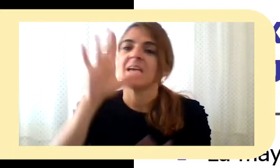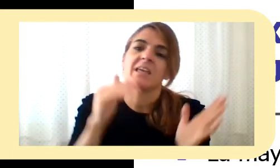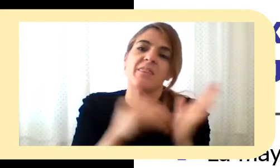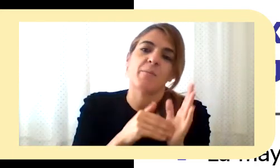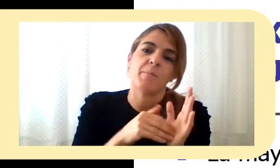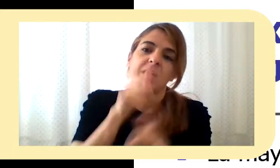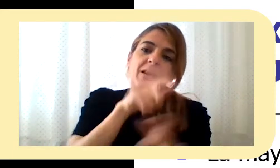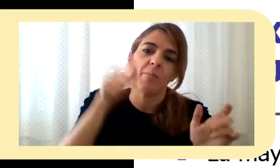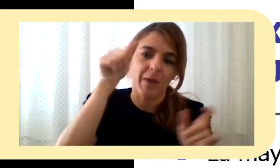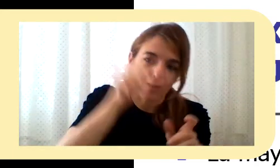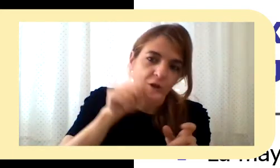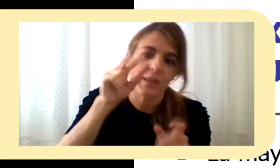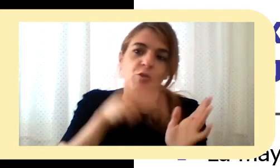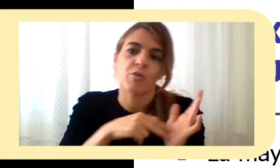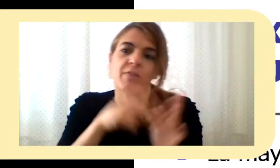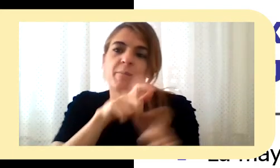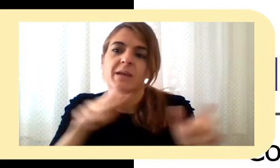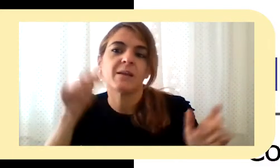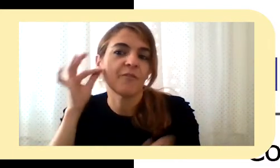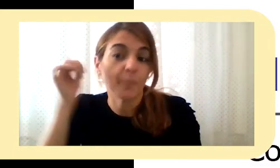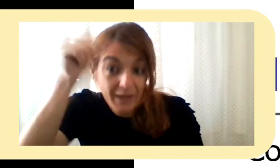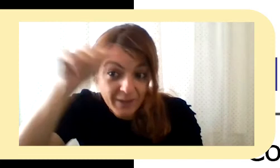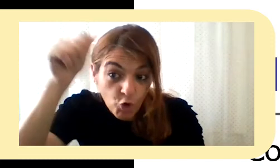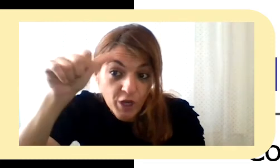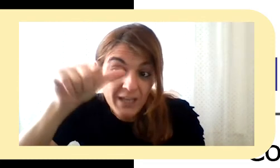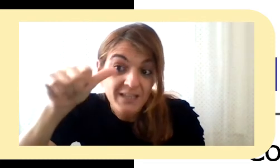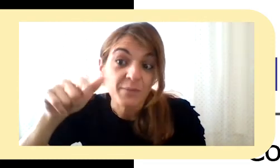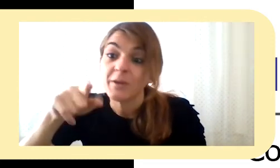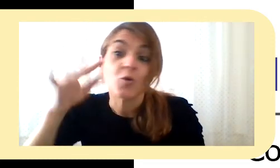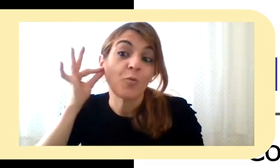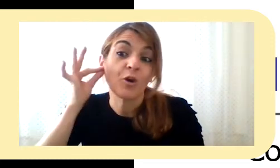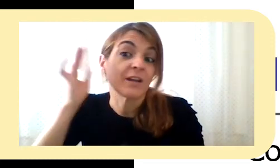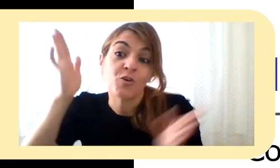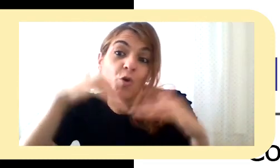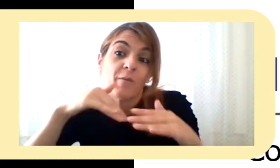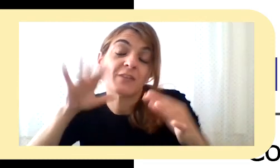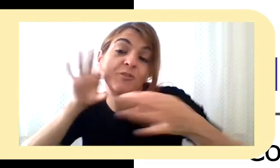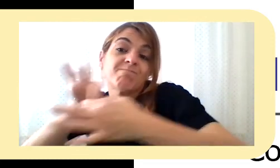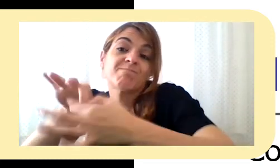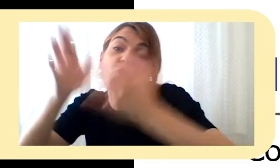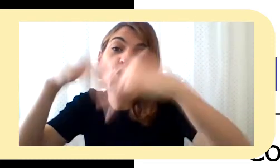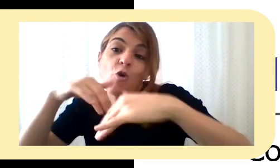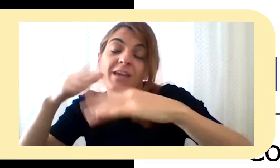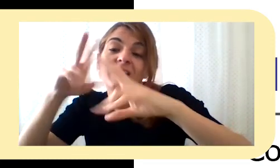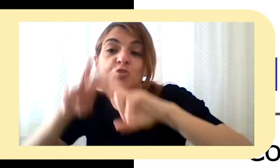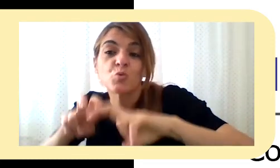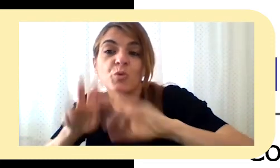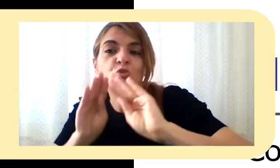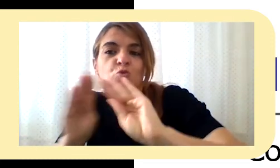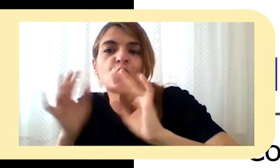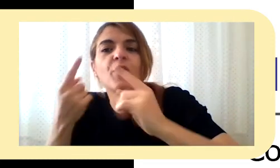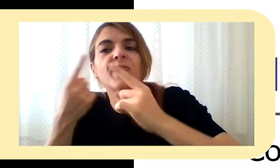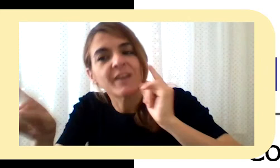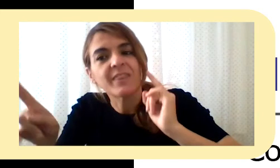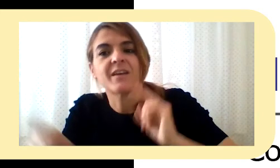varones en diversos estudios. Por tanto, no se podía crear una ciencia diferencial. O sea, el primer problema delante de la mortalidad es que